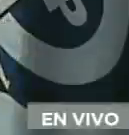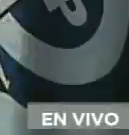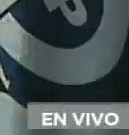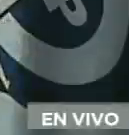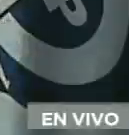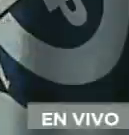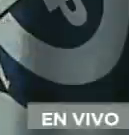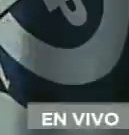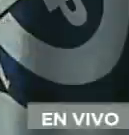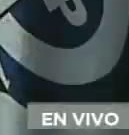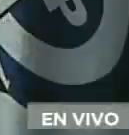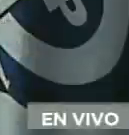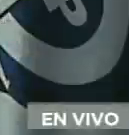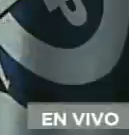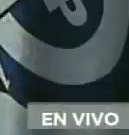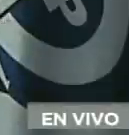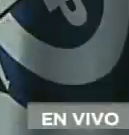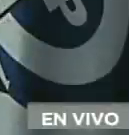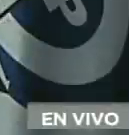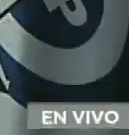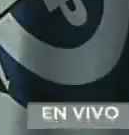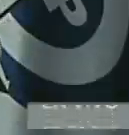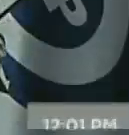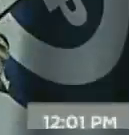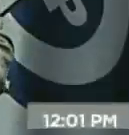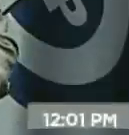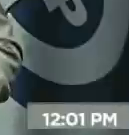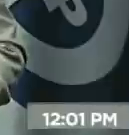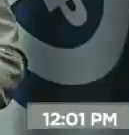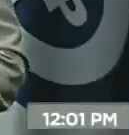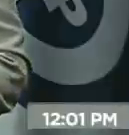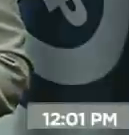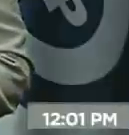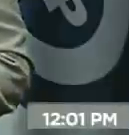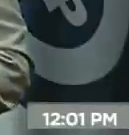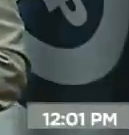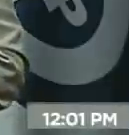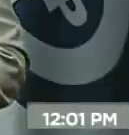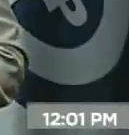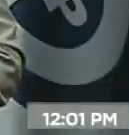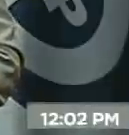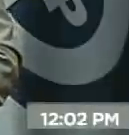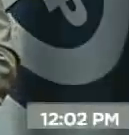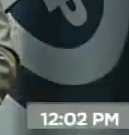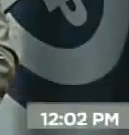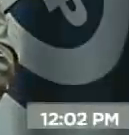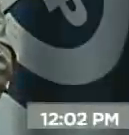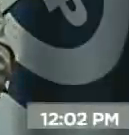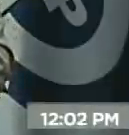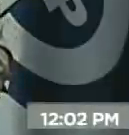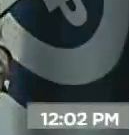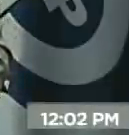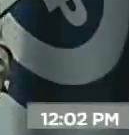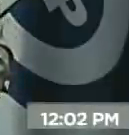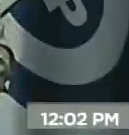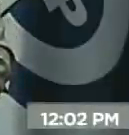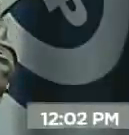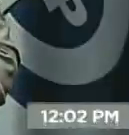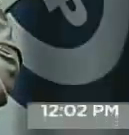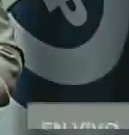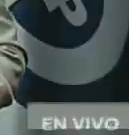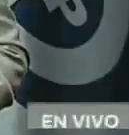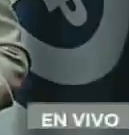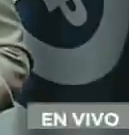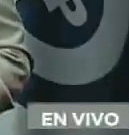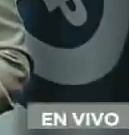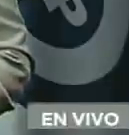asistido a audiencias de juicio oral y público de algunos de los casos más emblemáticos o